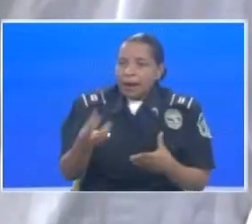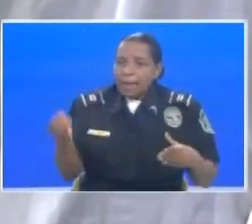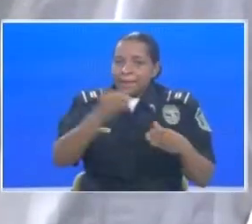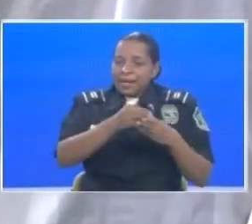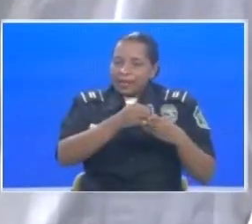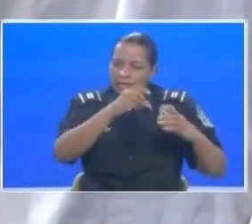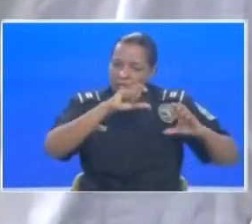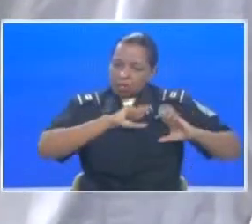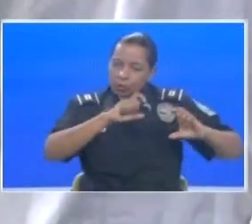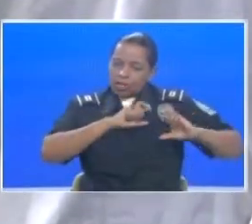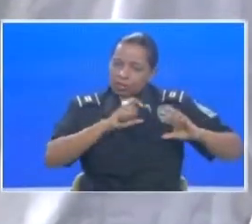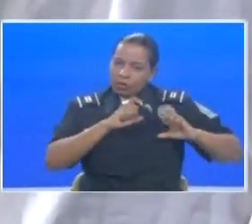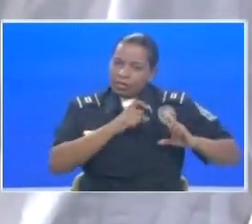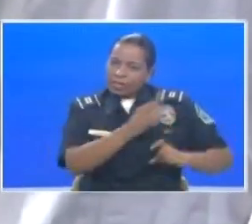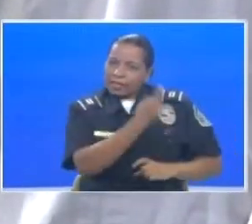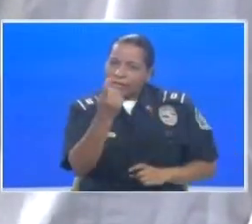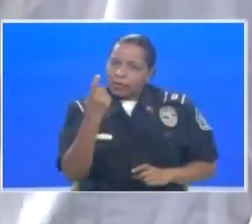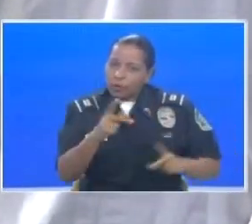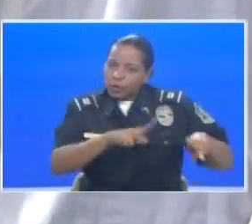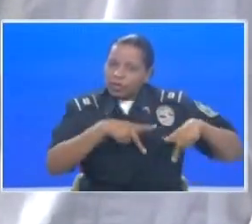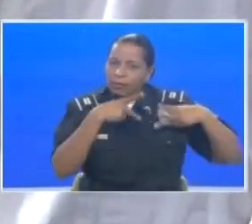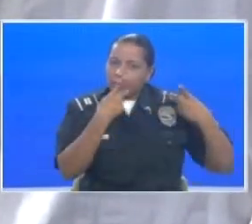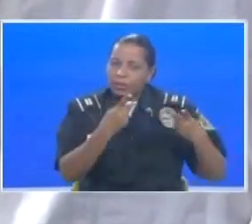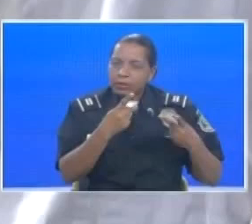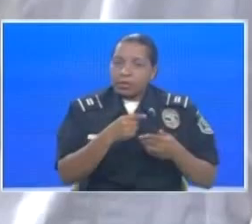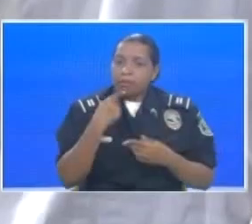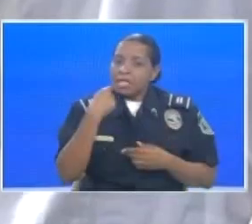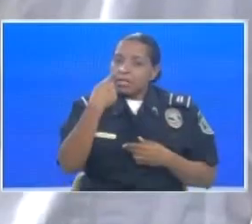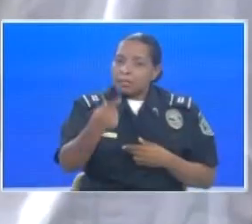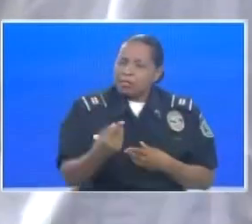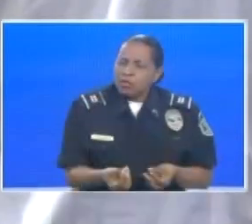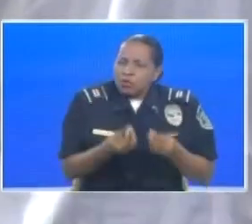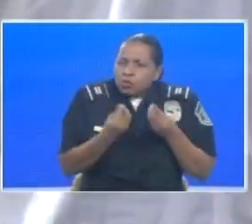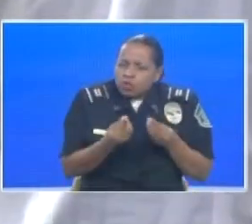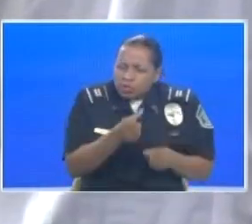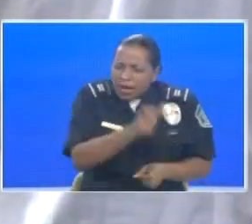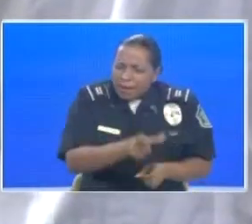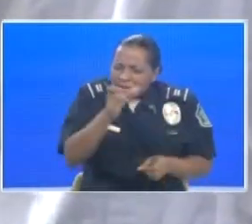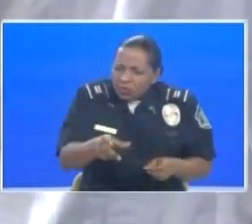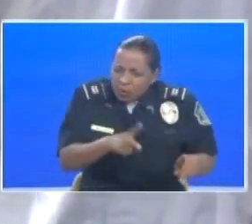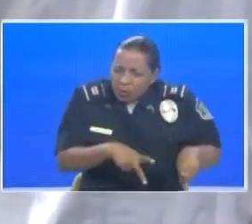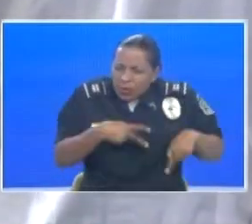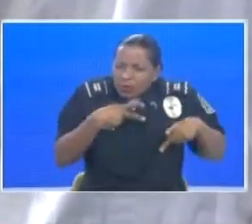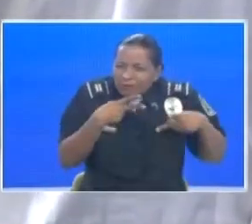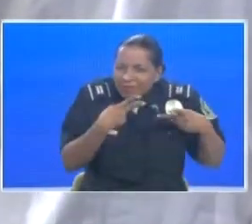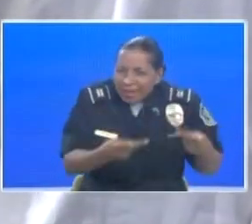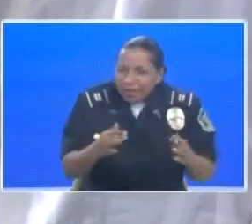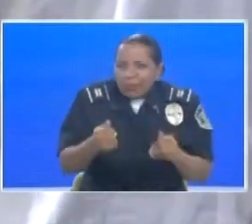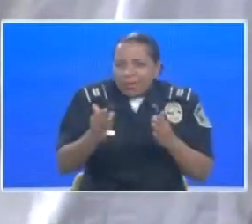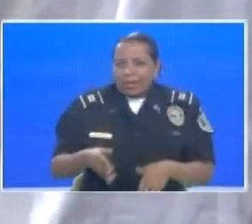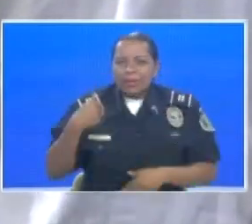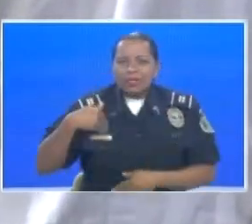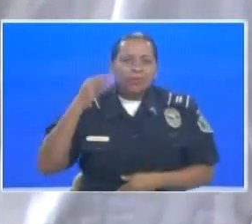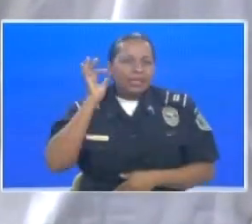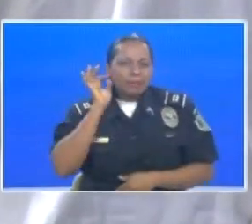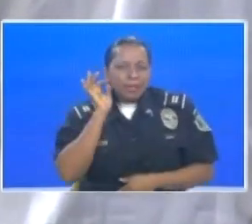corazón de cada uno de los voluntarios que déjeme decirle, son muchísimos. Hay muchísimos panameños y